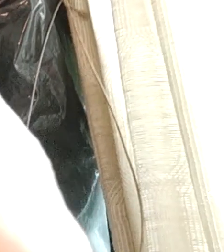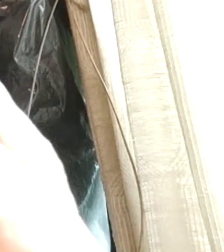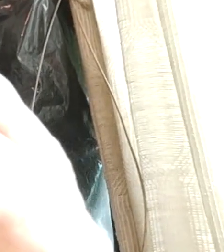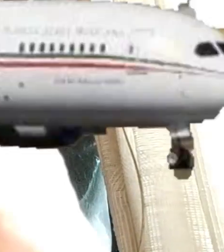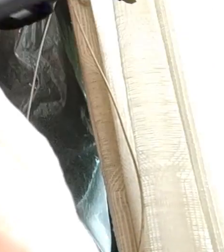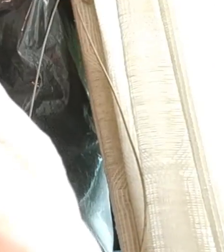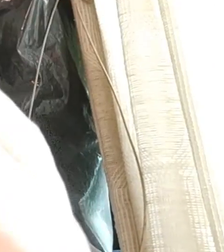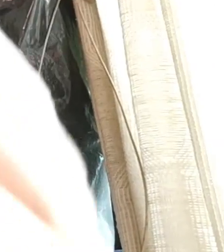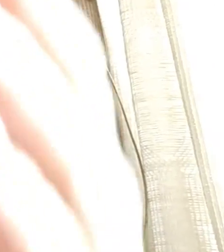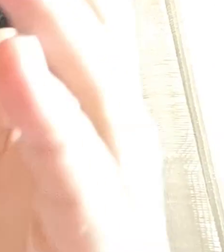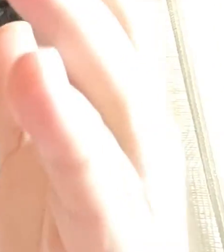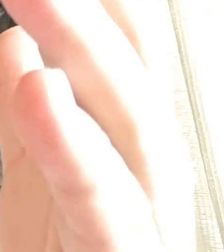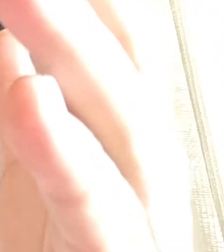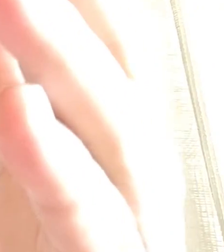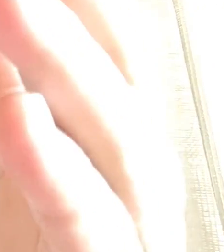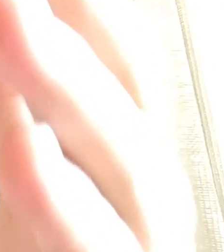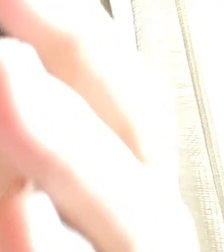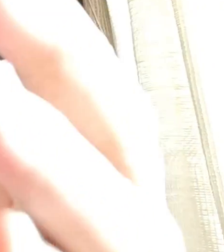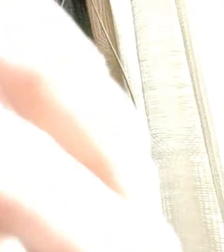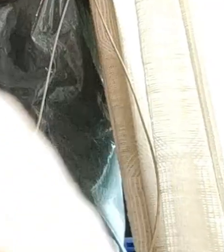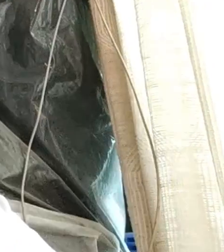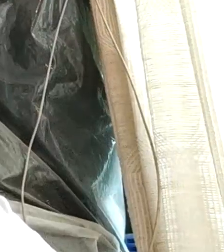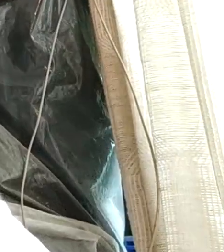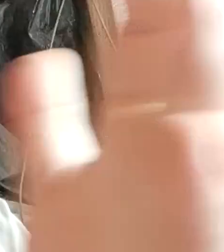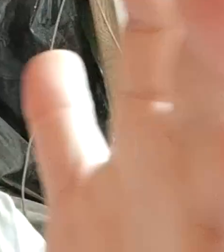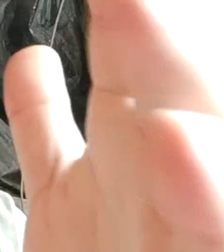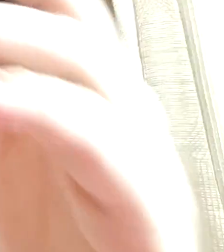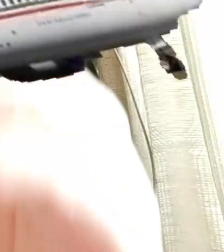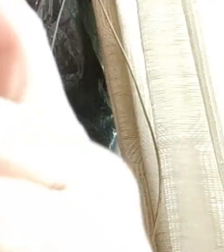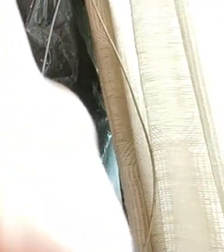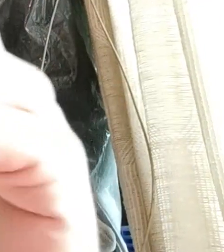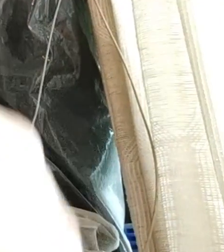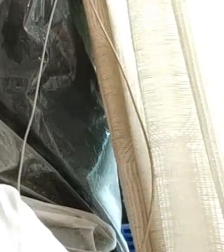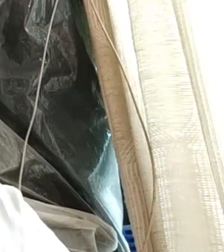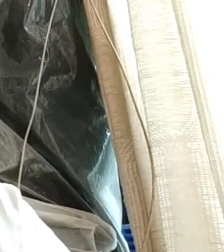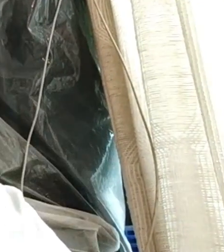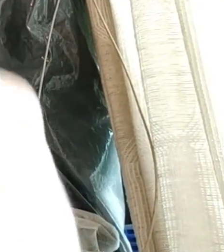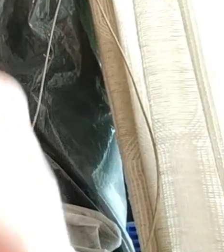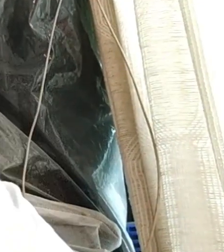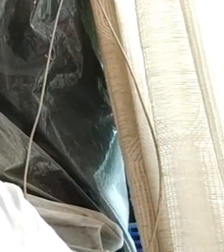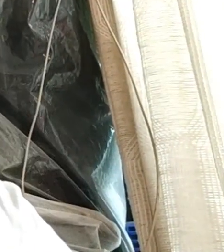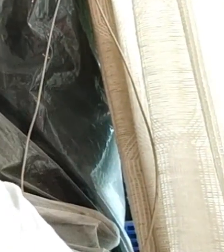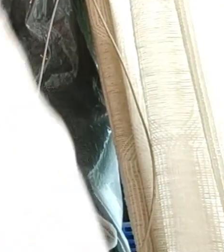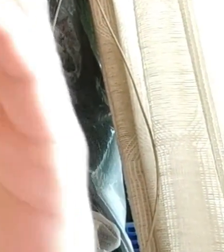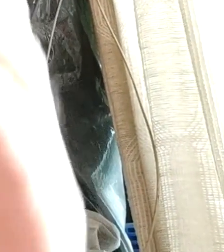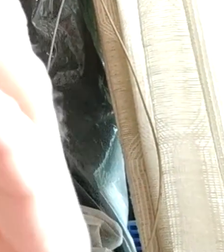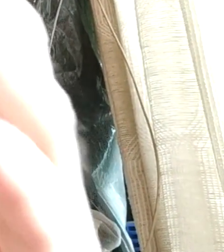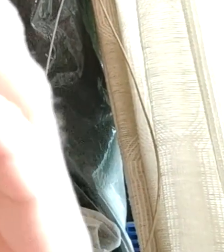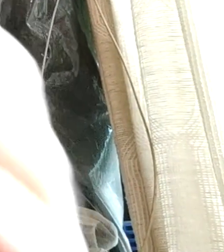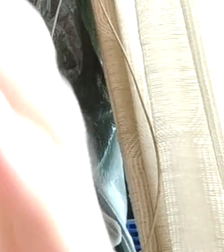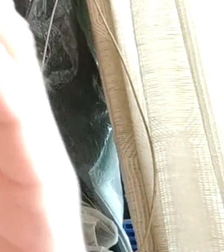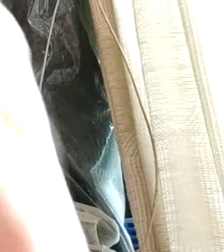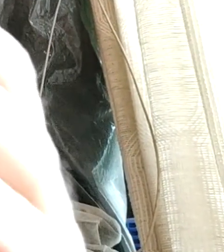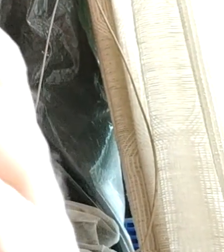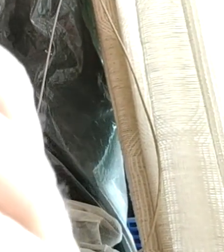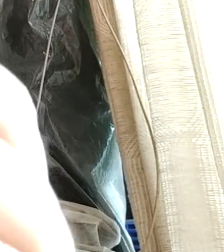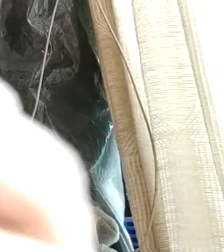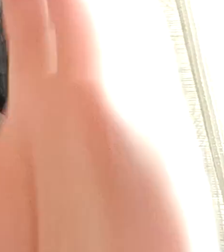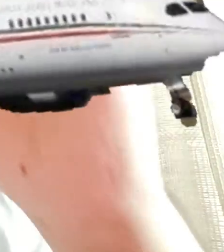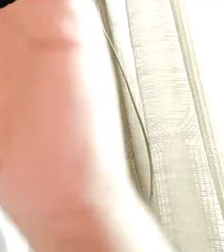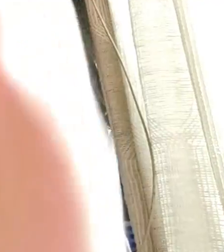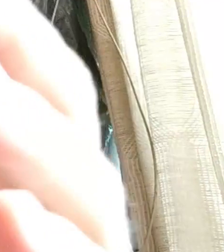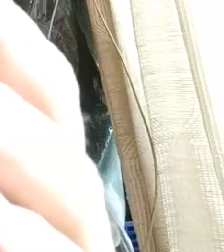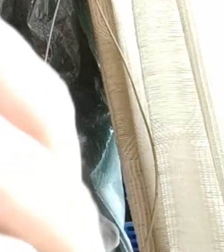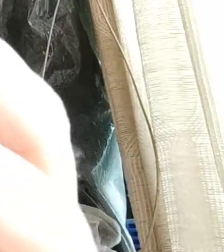El avión presidencial, creías que estaba perdido, que no, lo van a retornar. Está ahorita actualmente en Estados